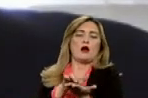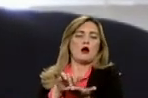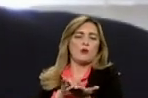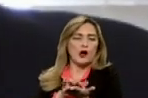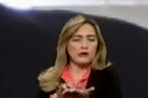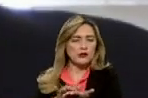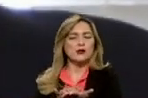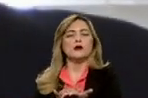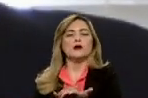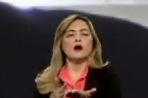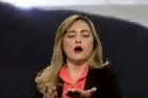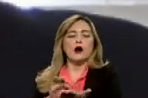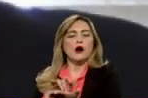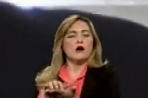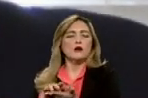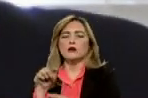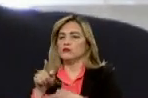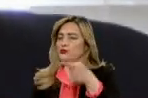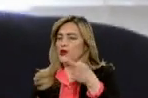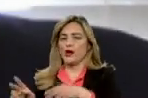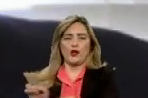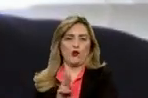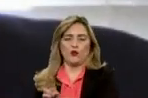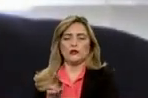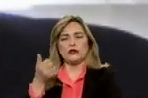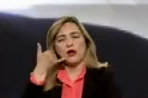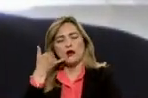el ser humano, como un lápiz y un papel,